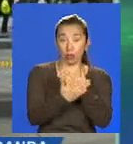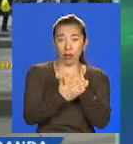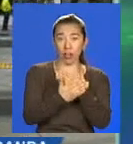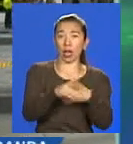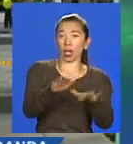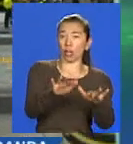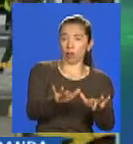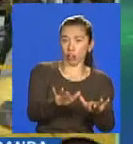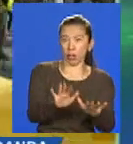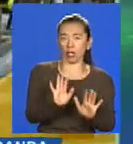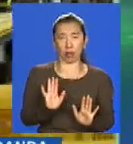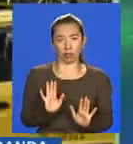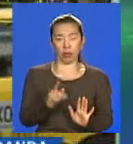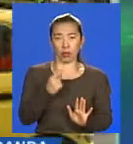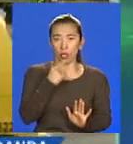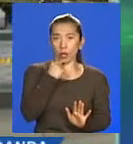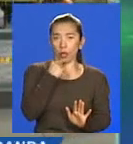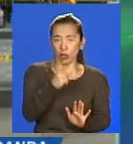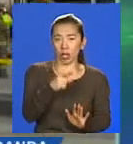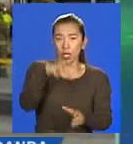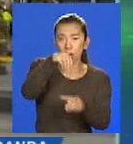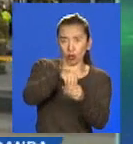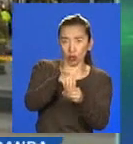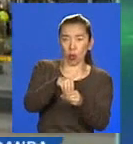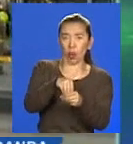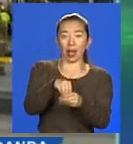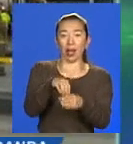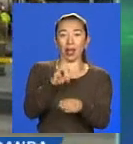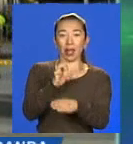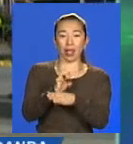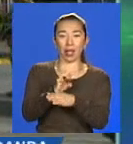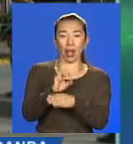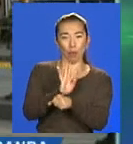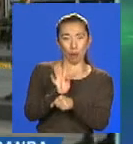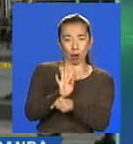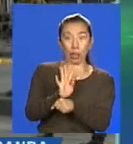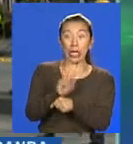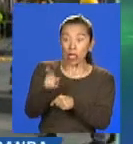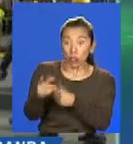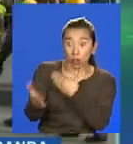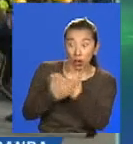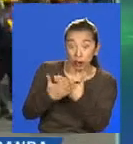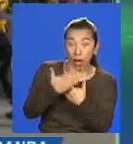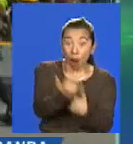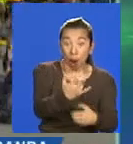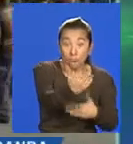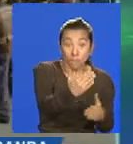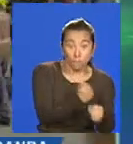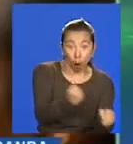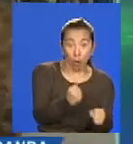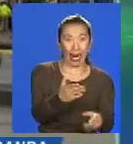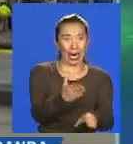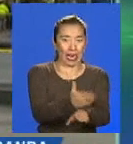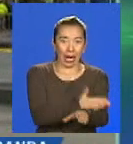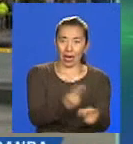oficinas centrales de la entidad Porvenir. Eso da tiempo de que se haga el desalojo y posteriormente a esto